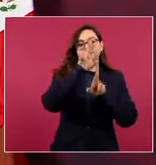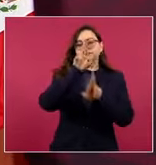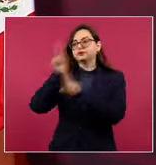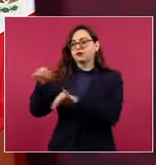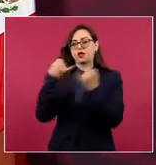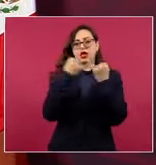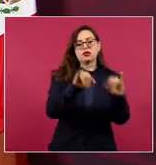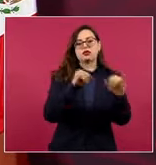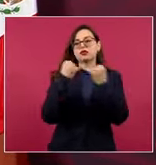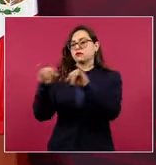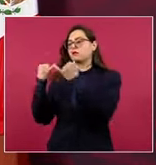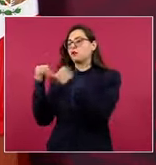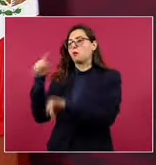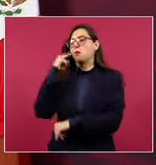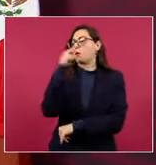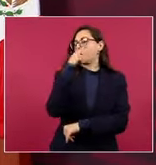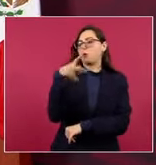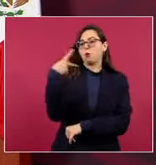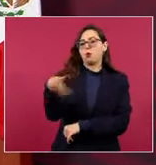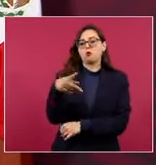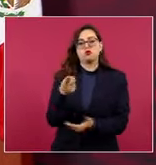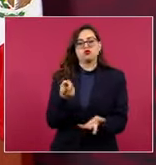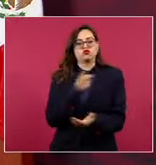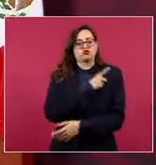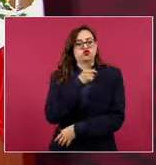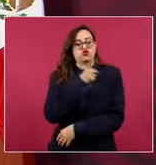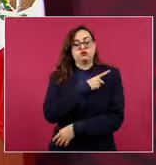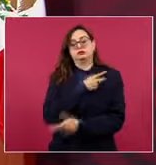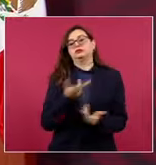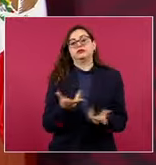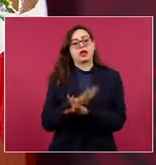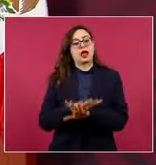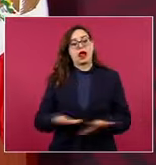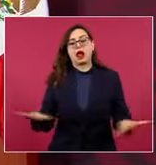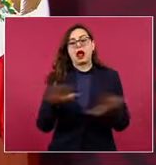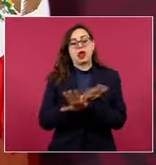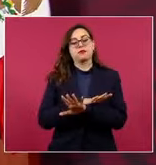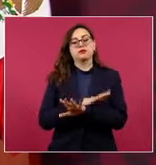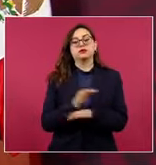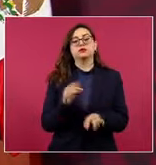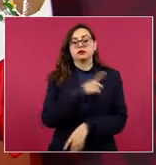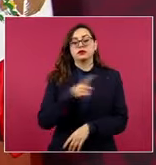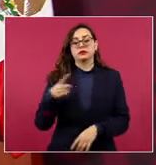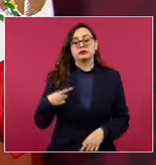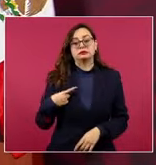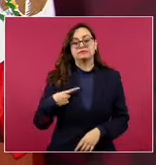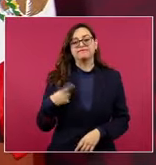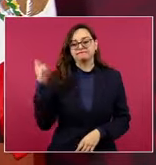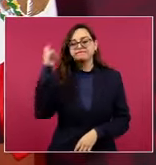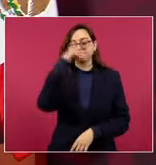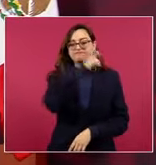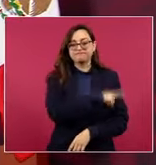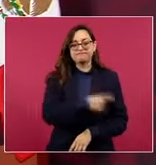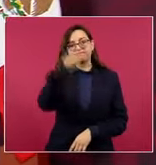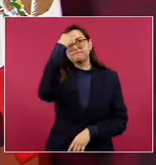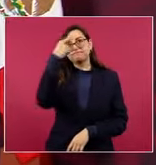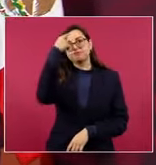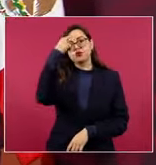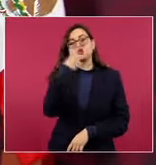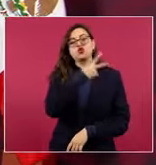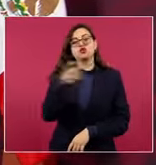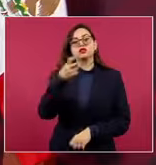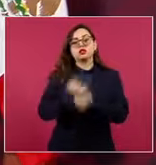importantísimo. Son 200 años de esa política. Eso es lo que estamos planteando.